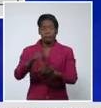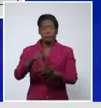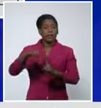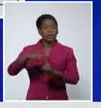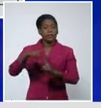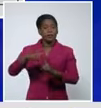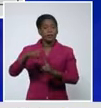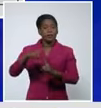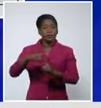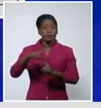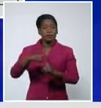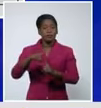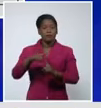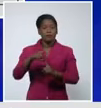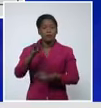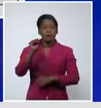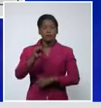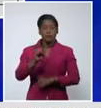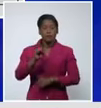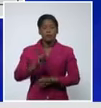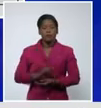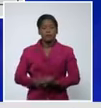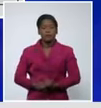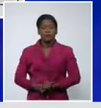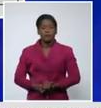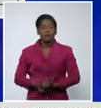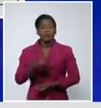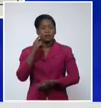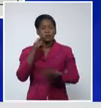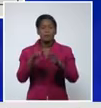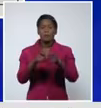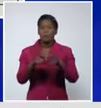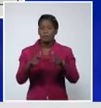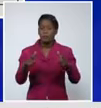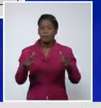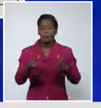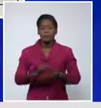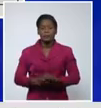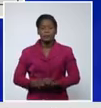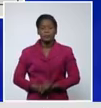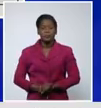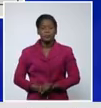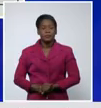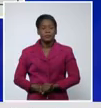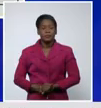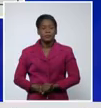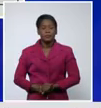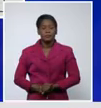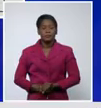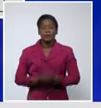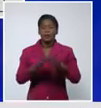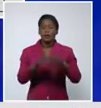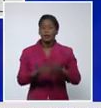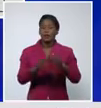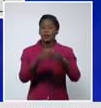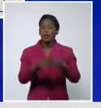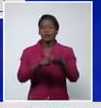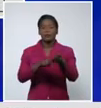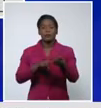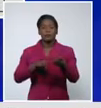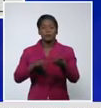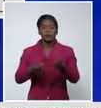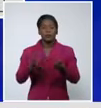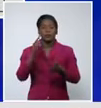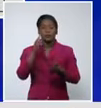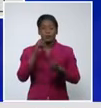La Sierpe. Ahí es donde tiene la mayor transmisión de la enfermedad. Granma, con una curva que